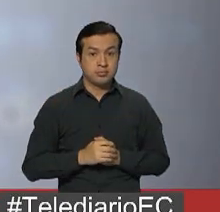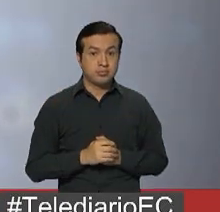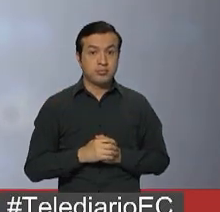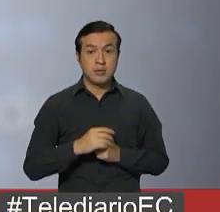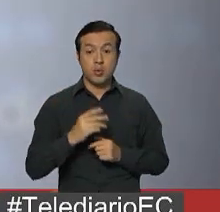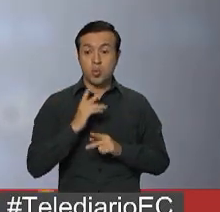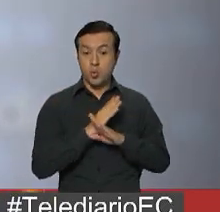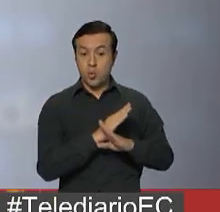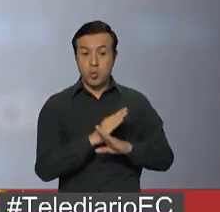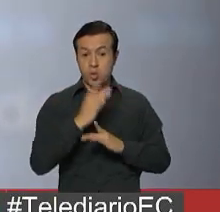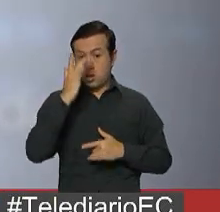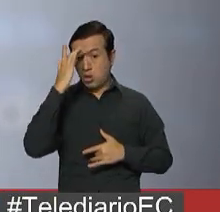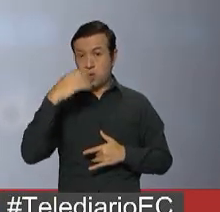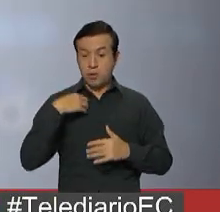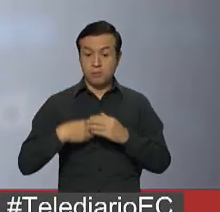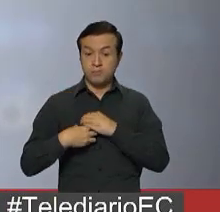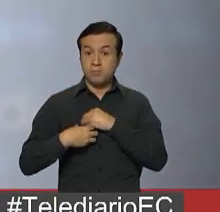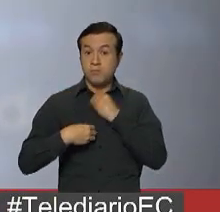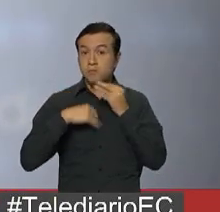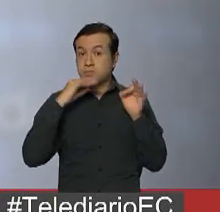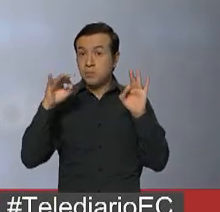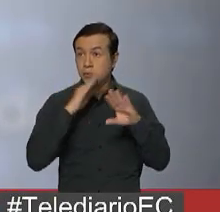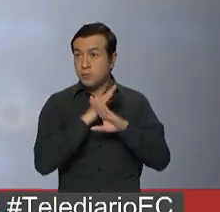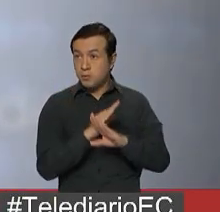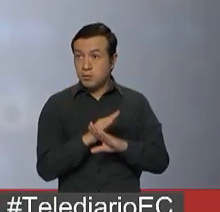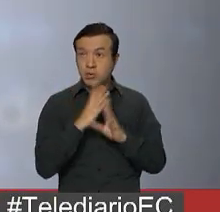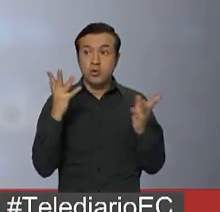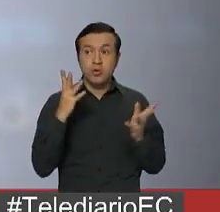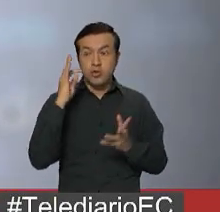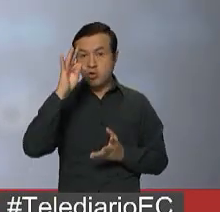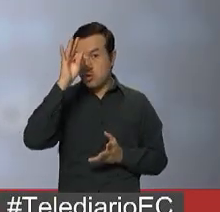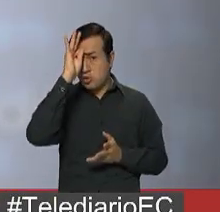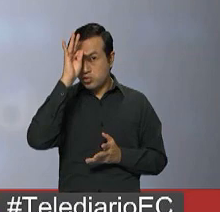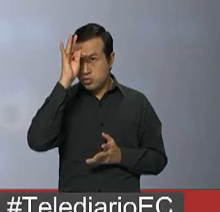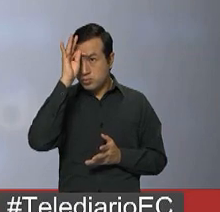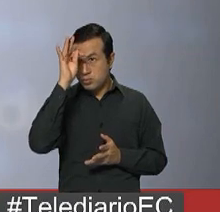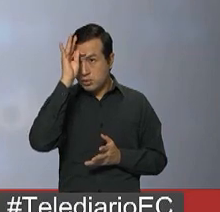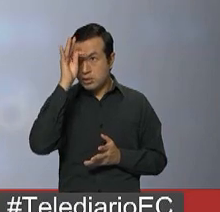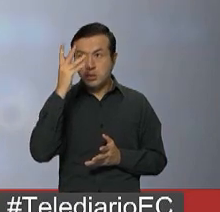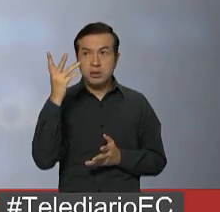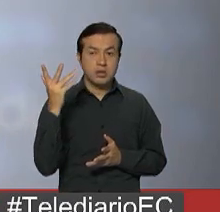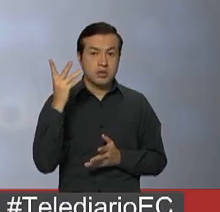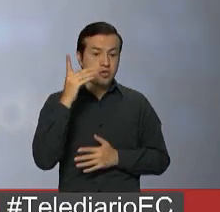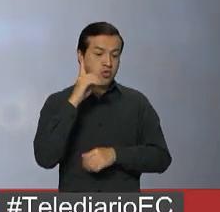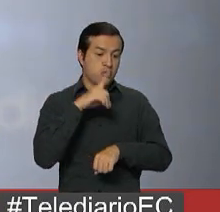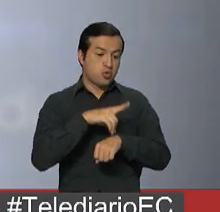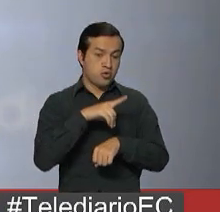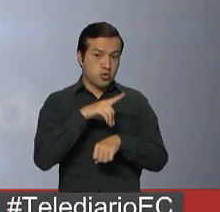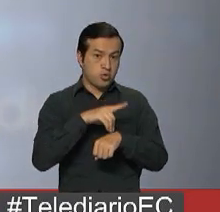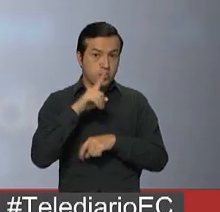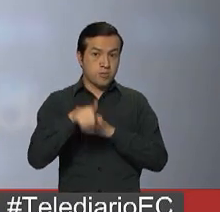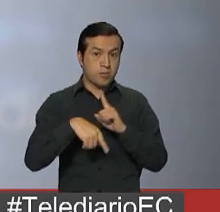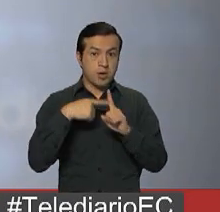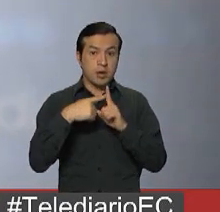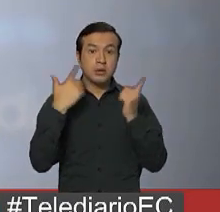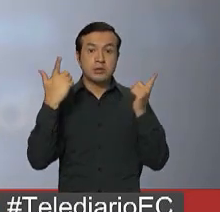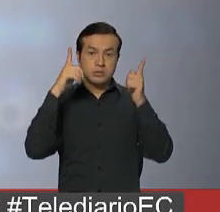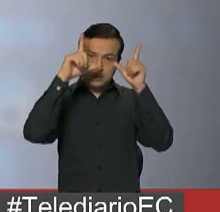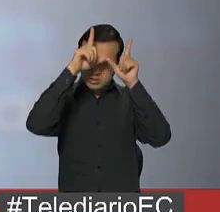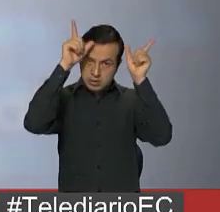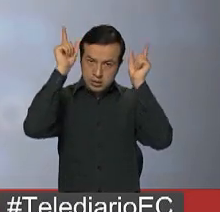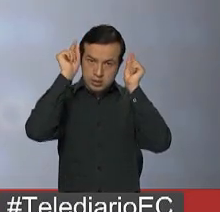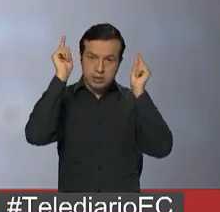contagiamos de coronavirus y los hospitales doctores y enfermeras